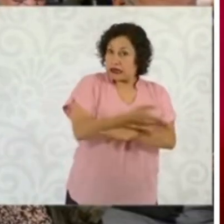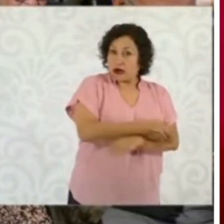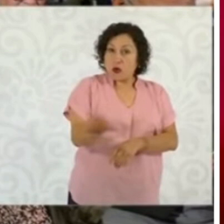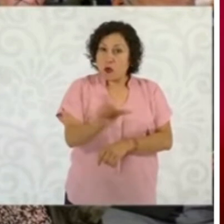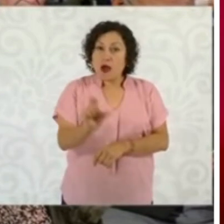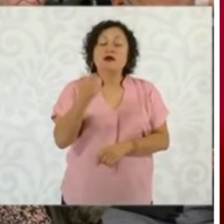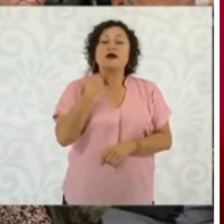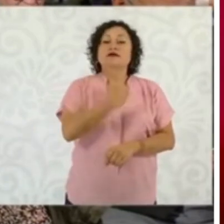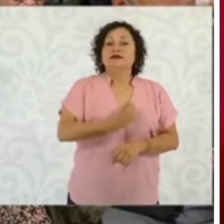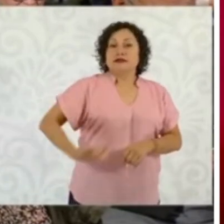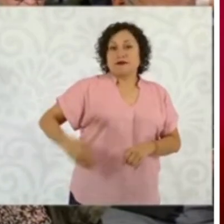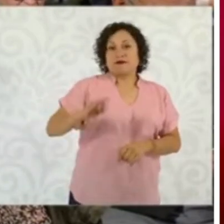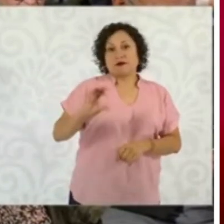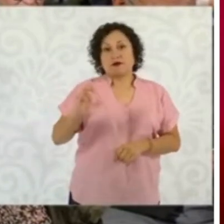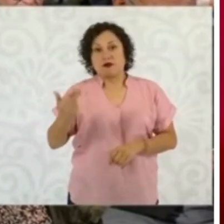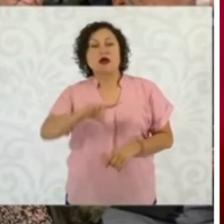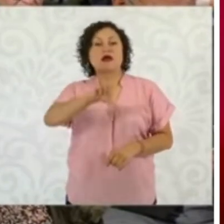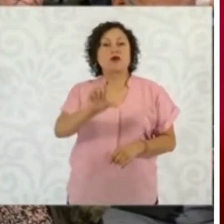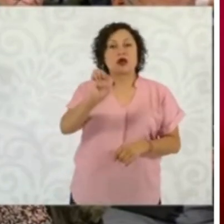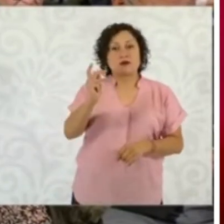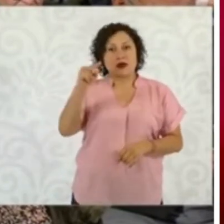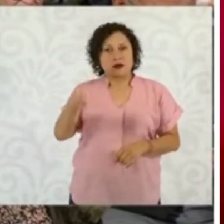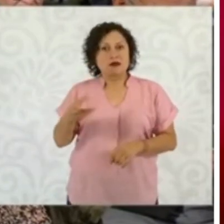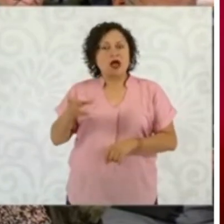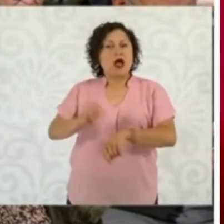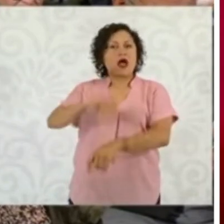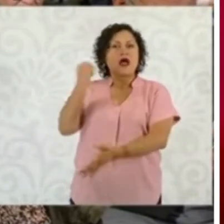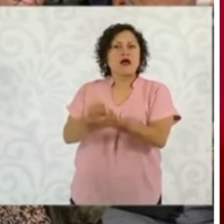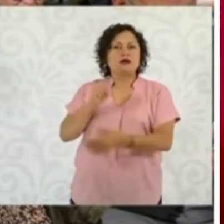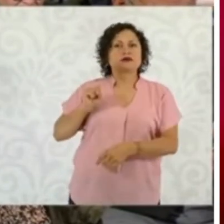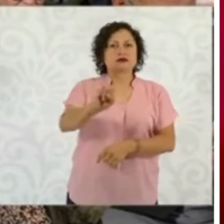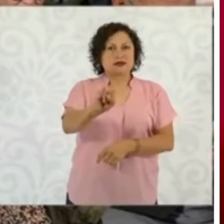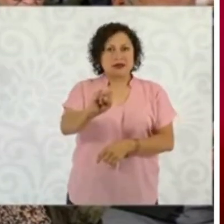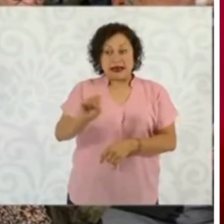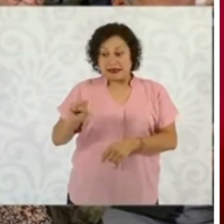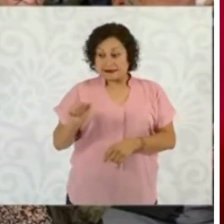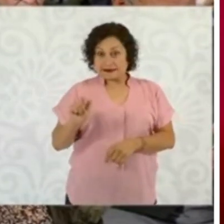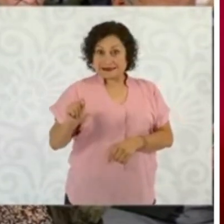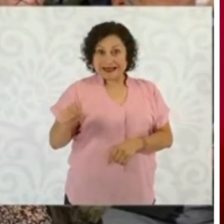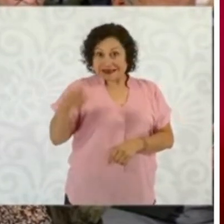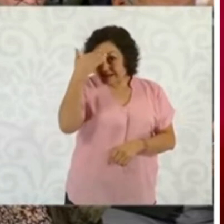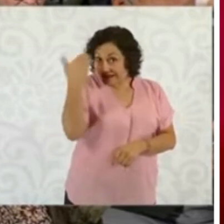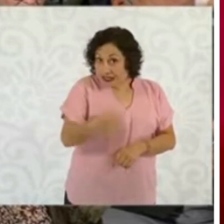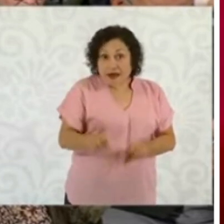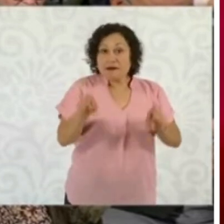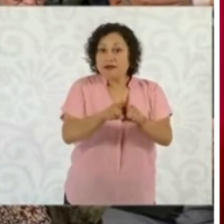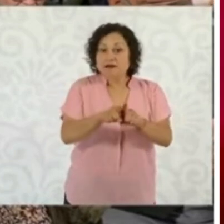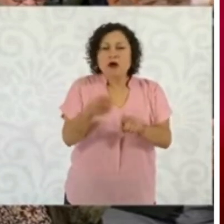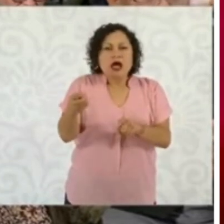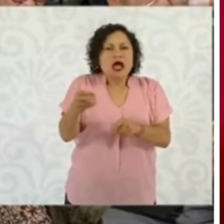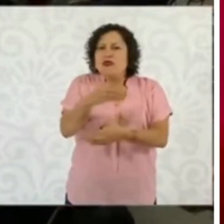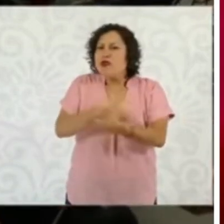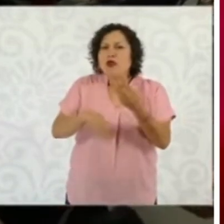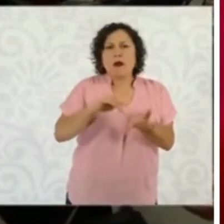Nieto, aceptó esas tierras, las adjudicó incluso a la nación, esas tierras el propio SAT, y todo esto se hizo de manera subrepticia, sin